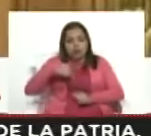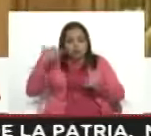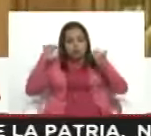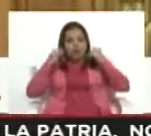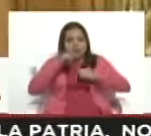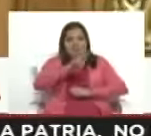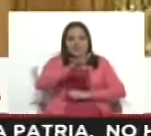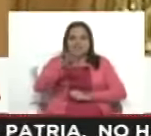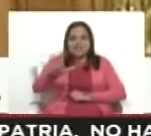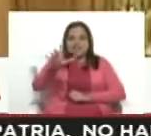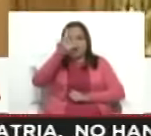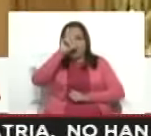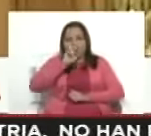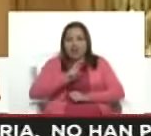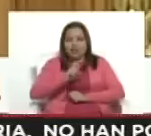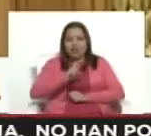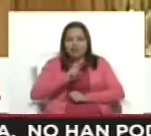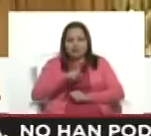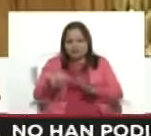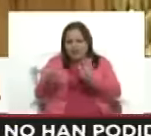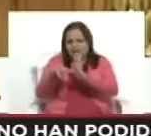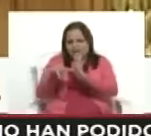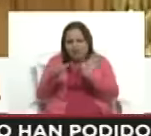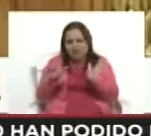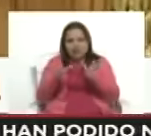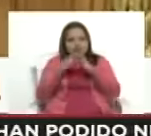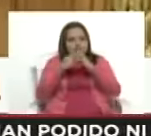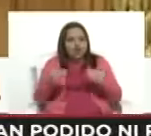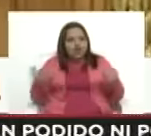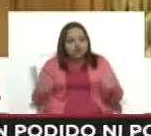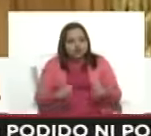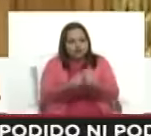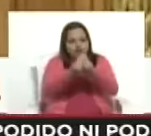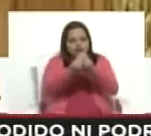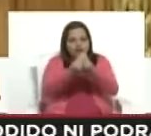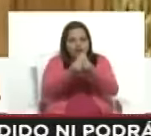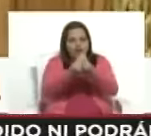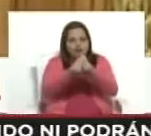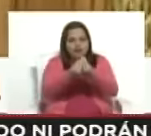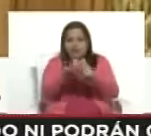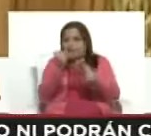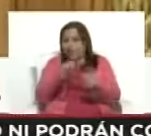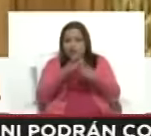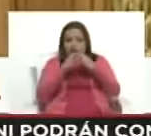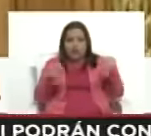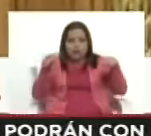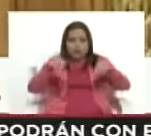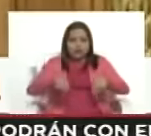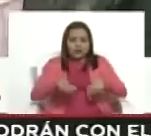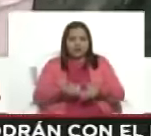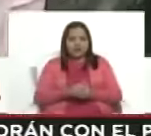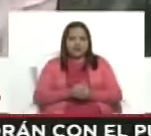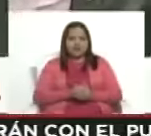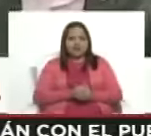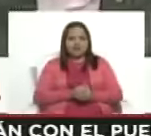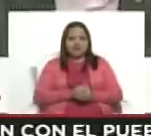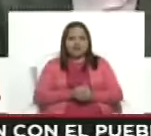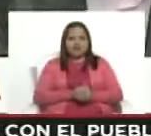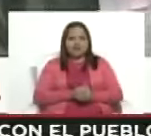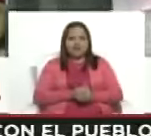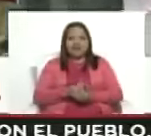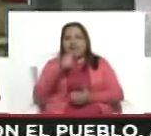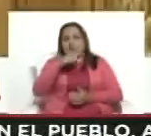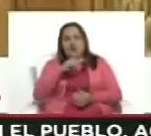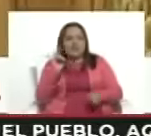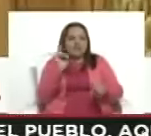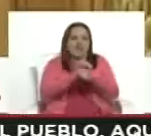años, que es pronto, estemos todos. No falte nadie. No falte